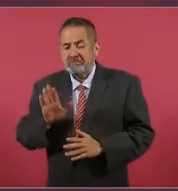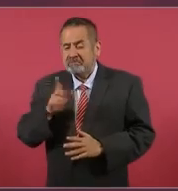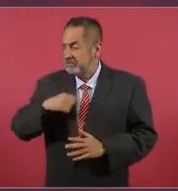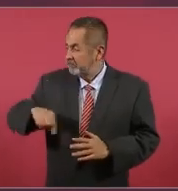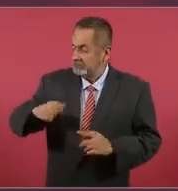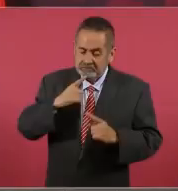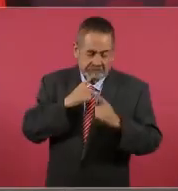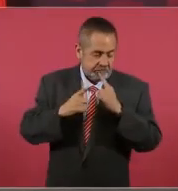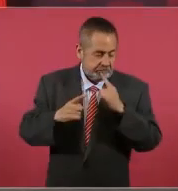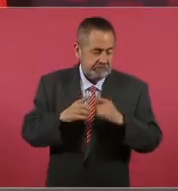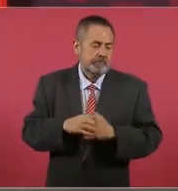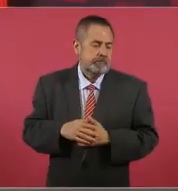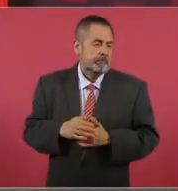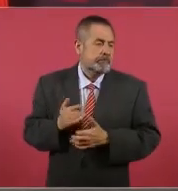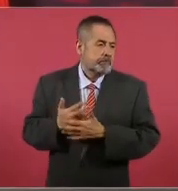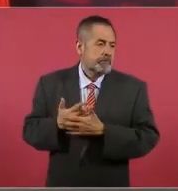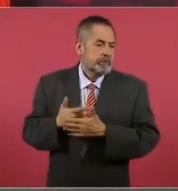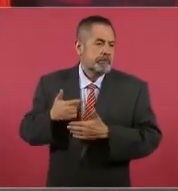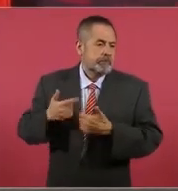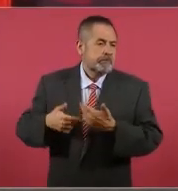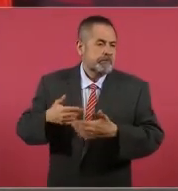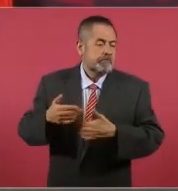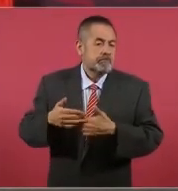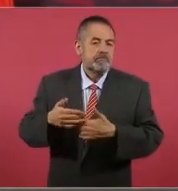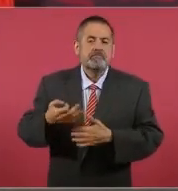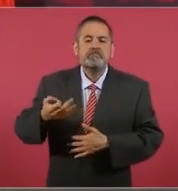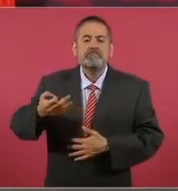se presentó unos días después.